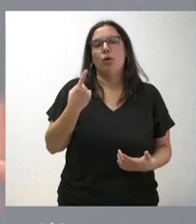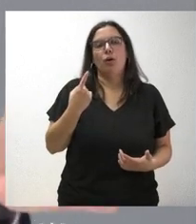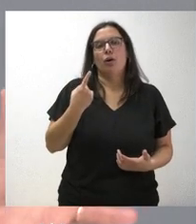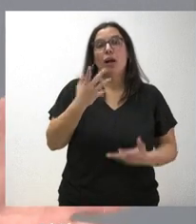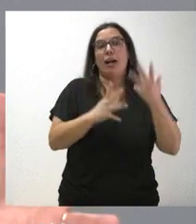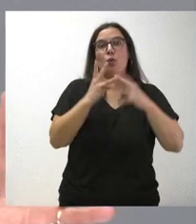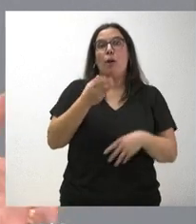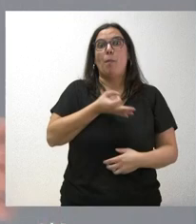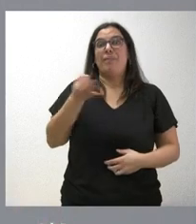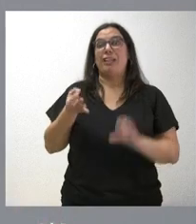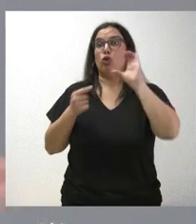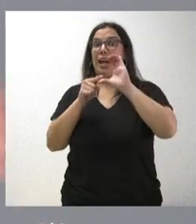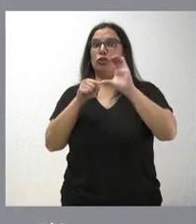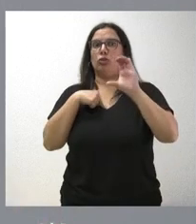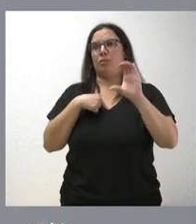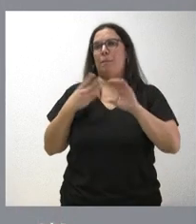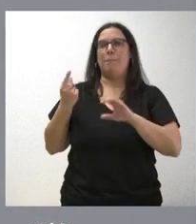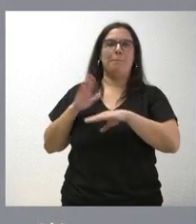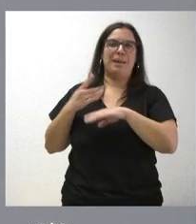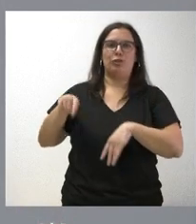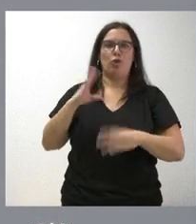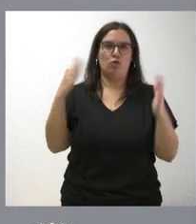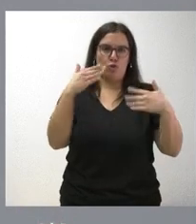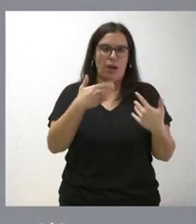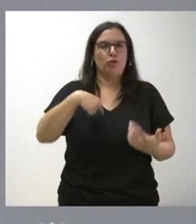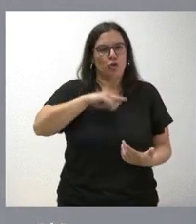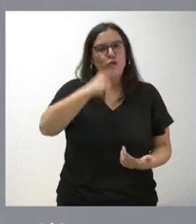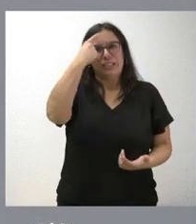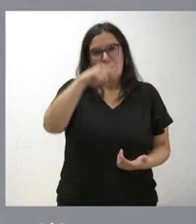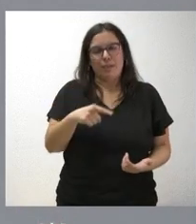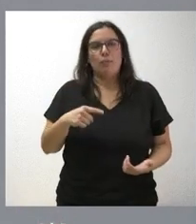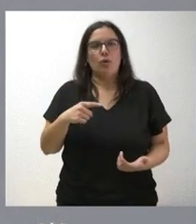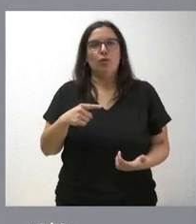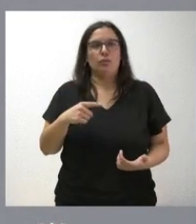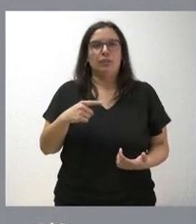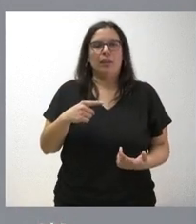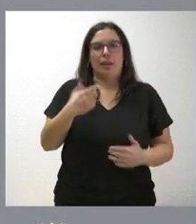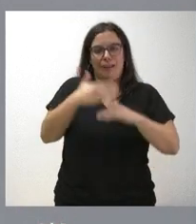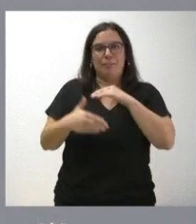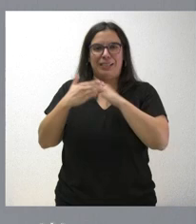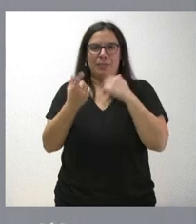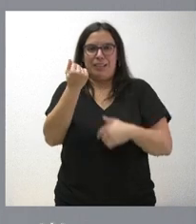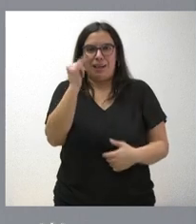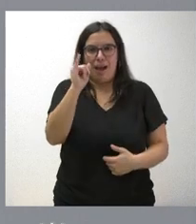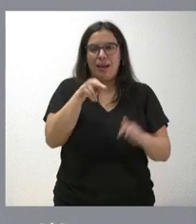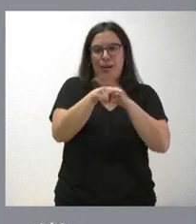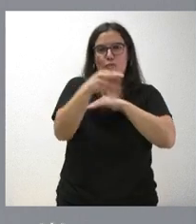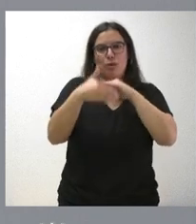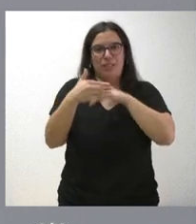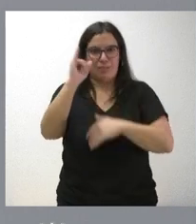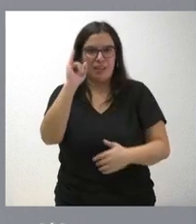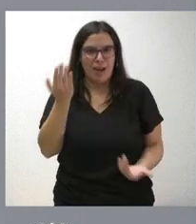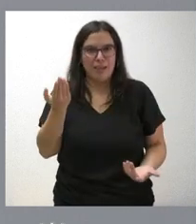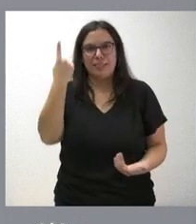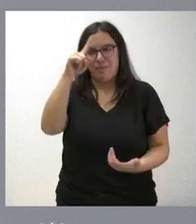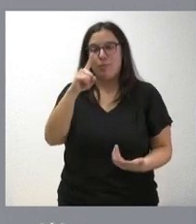hubiera dinero para todo de por sí ya el presupuesto somos conscientes de que atiende a necesidades ilimitadas con recursos que son limitados qué es lo que